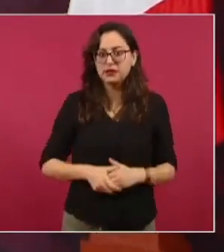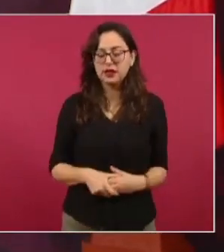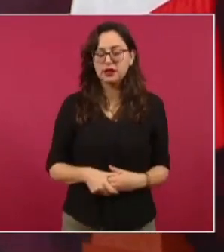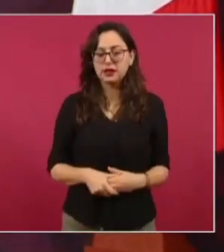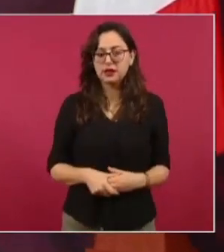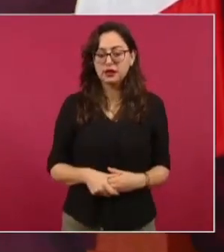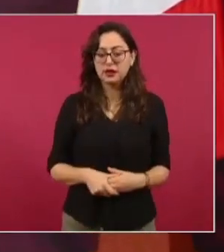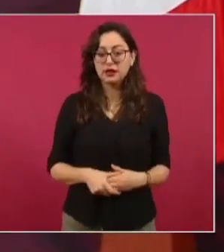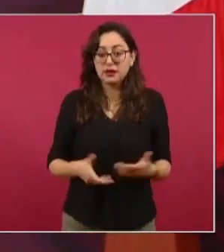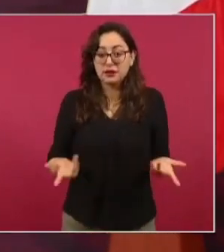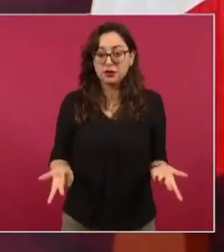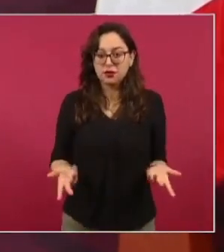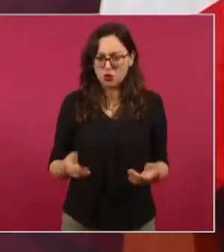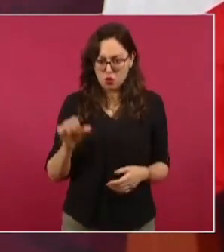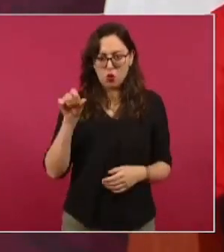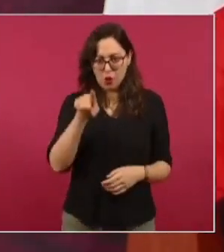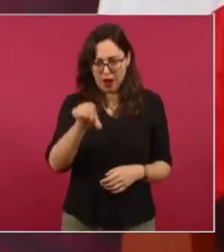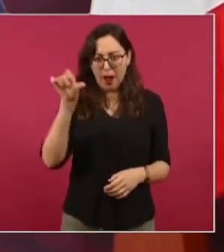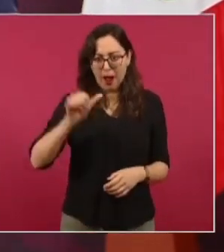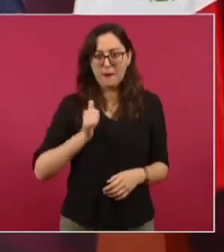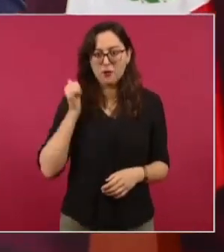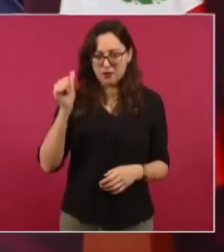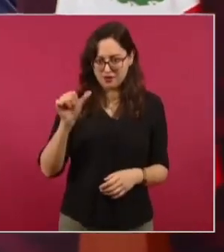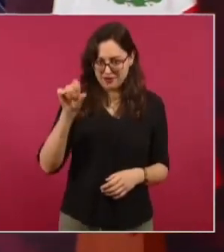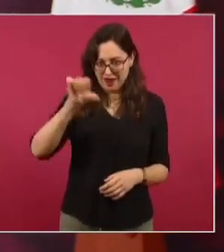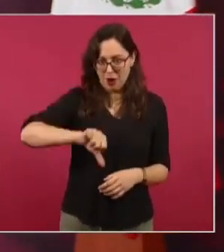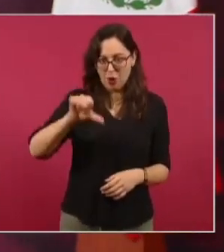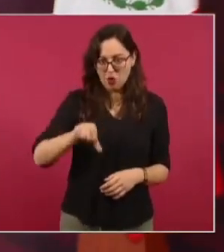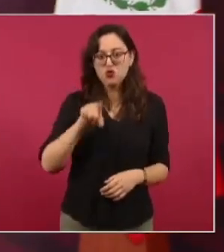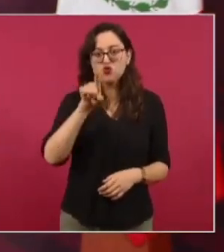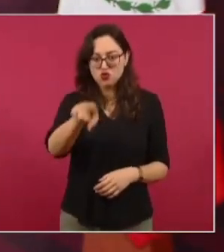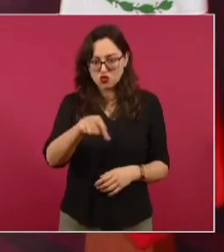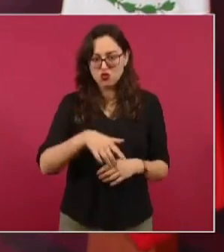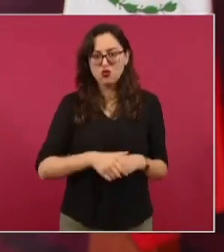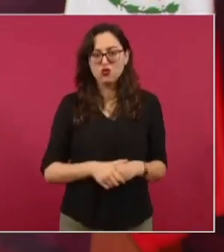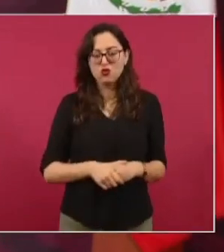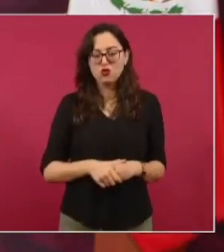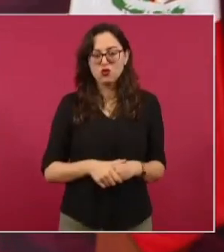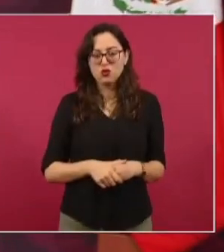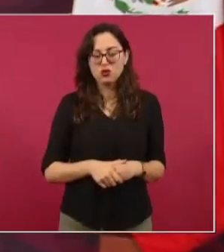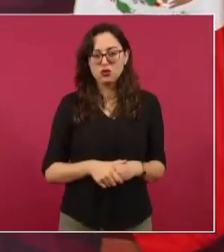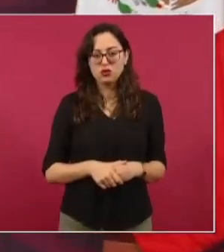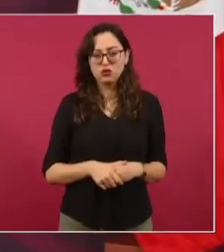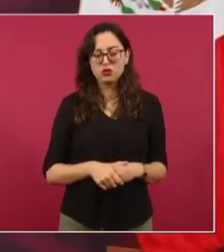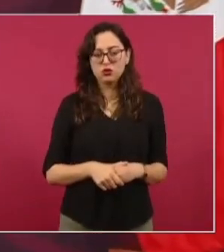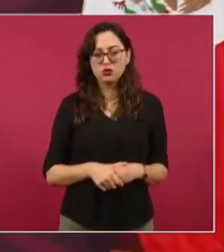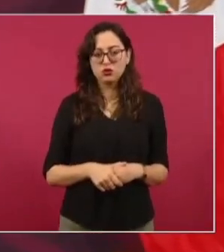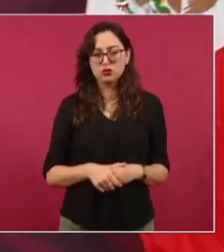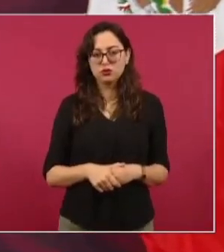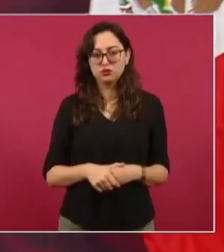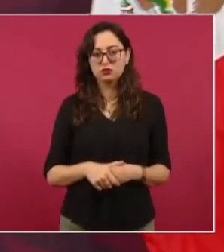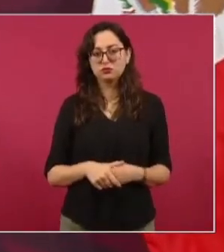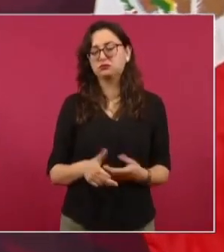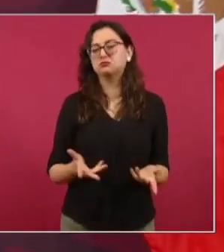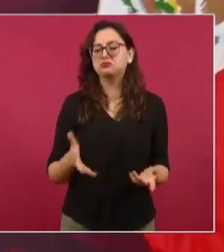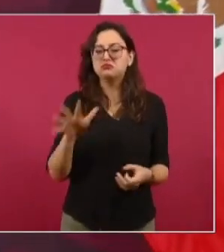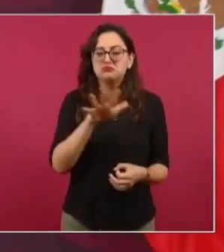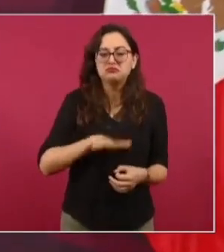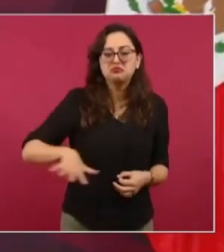vaya hoy a comer a un restaurante de la Roma